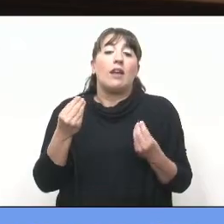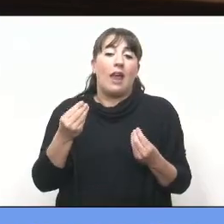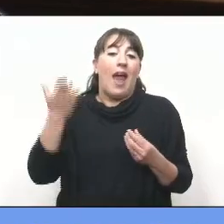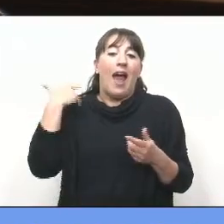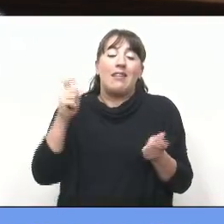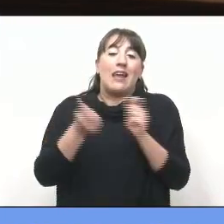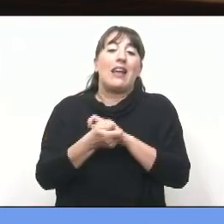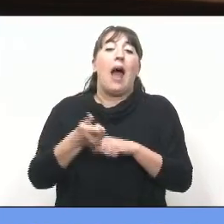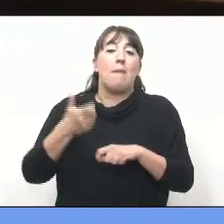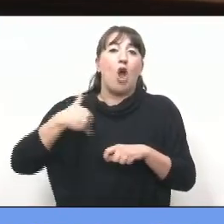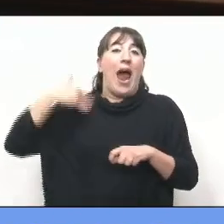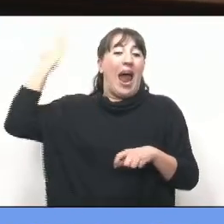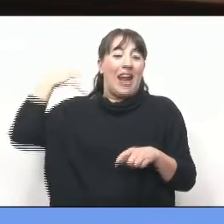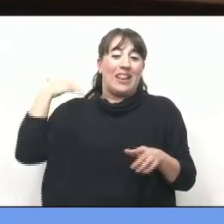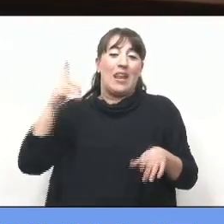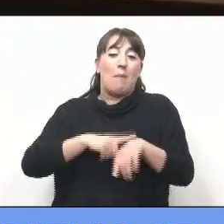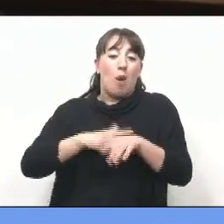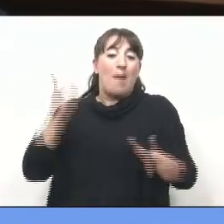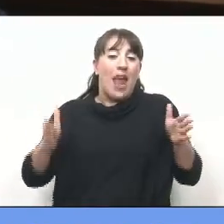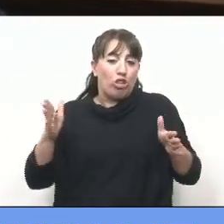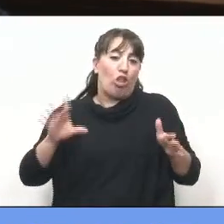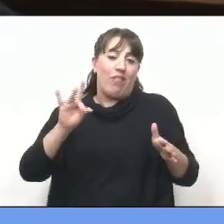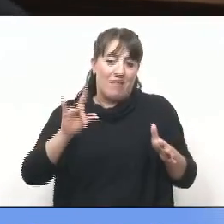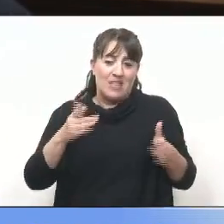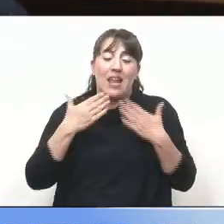en la argentina en un momento muy complejo gracias presidenta gracias señor senador